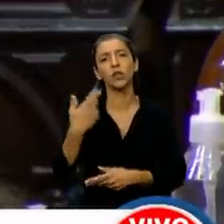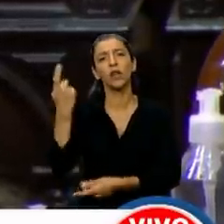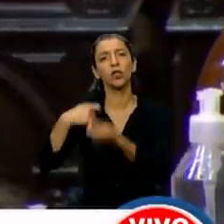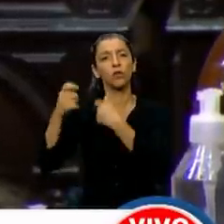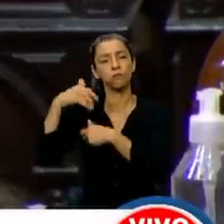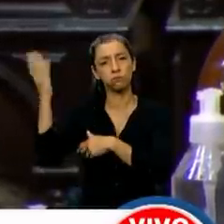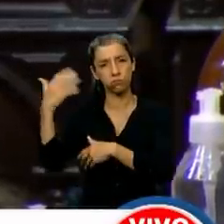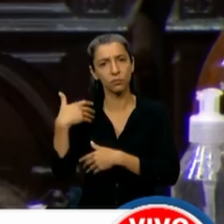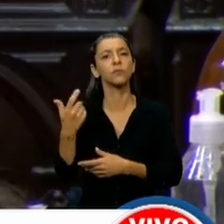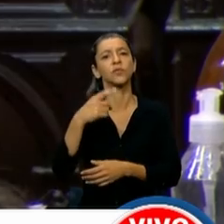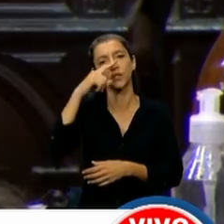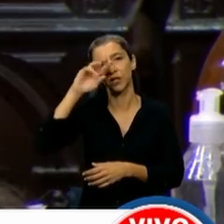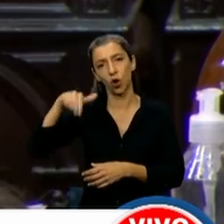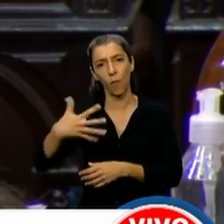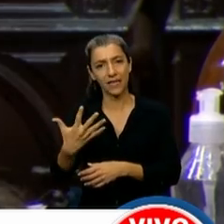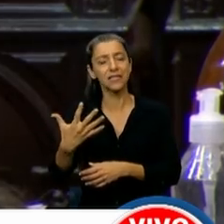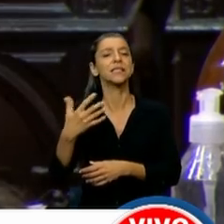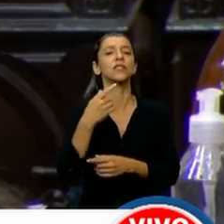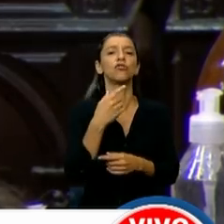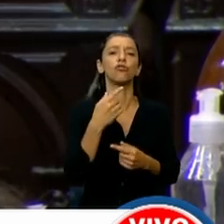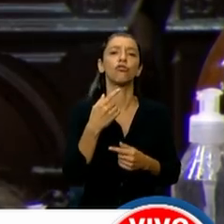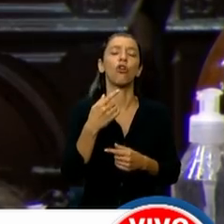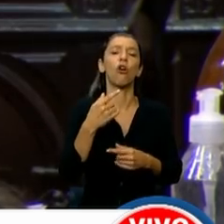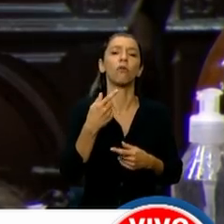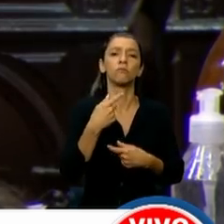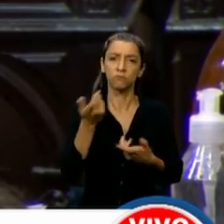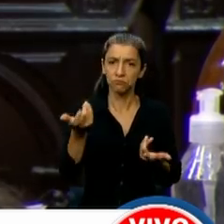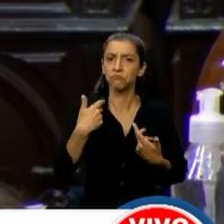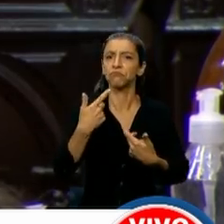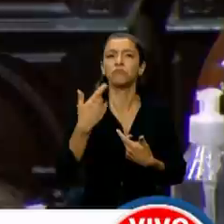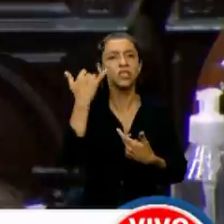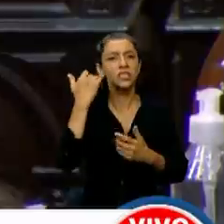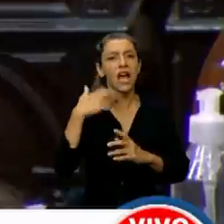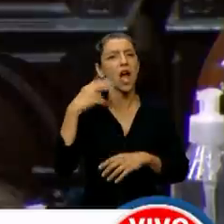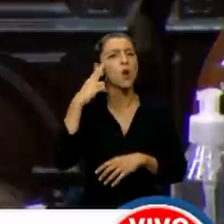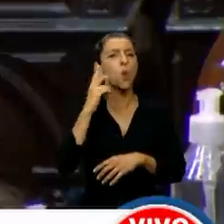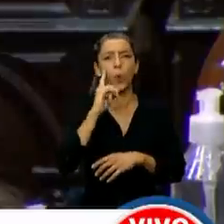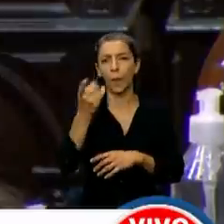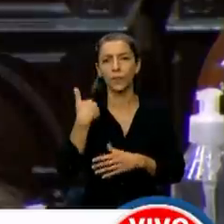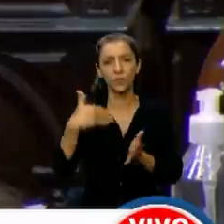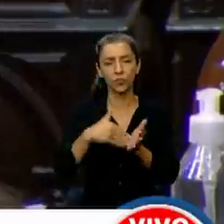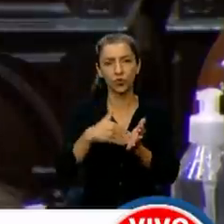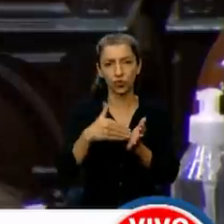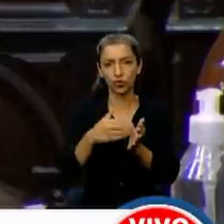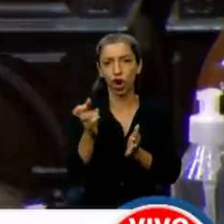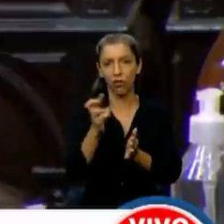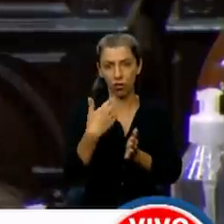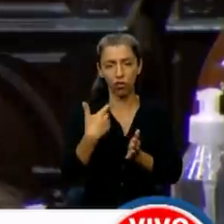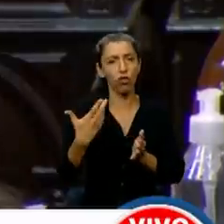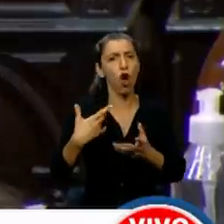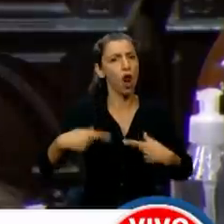7,5 el saldo comercial superior a 9 mil millones de dólares y un crecimiento de los salarios